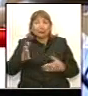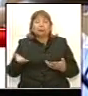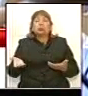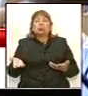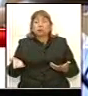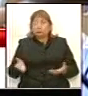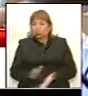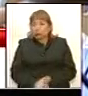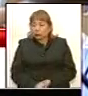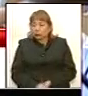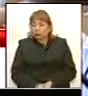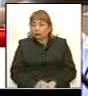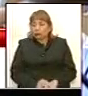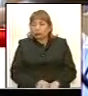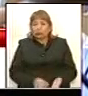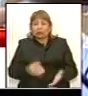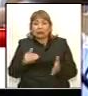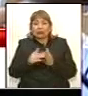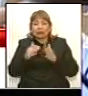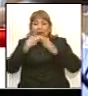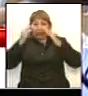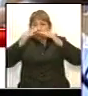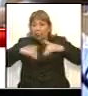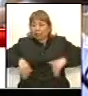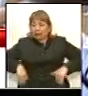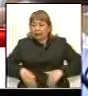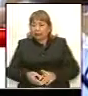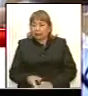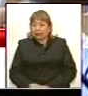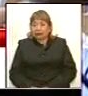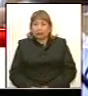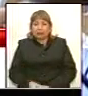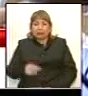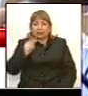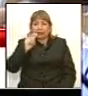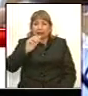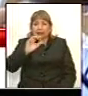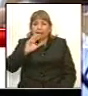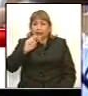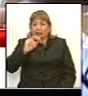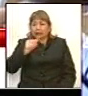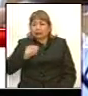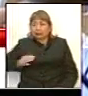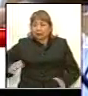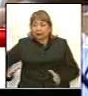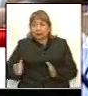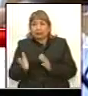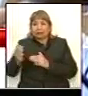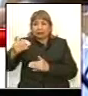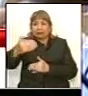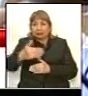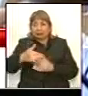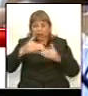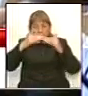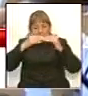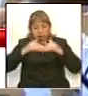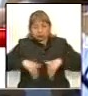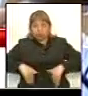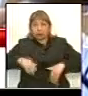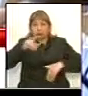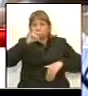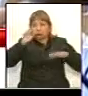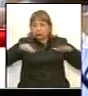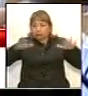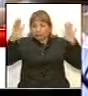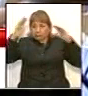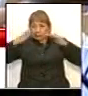menos, ¿qué casonas se van a venir abajo al final de la última cuadra de Tacna? Para entrar a Palacio por atrás, se va a caer solo. Cuando pasa una paloma todas las veces,